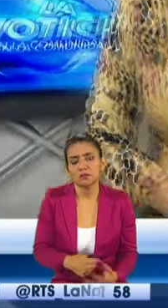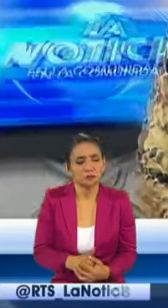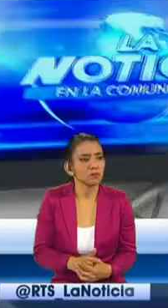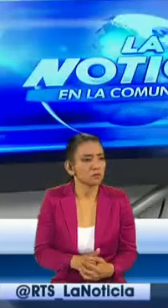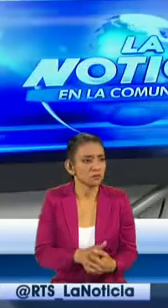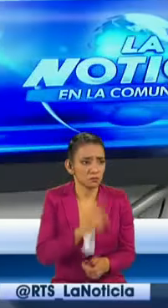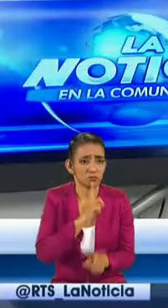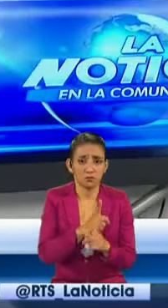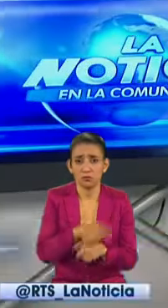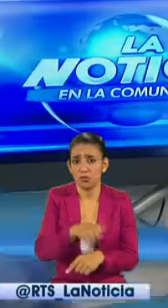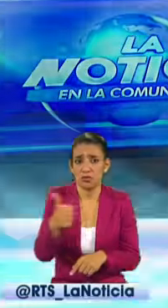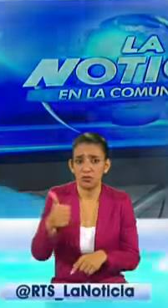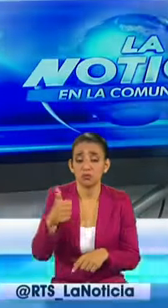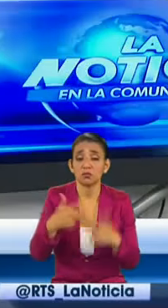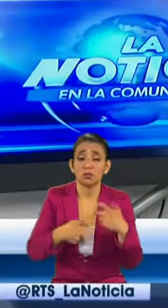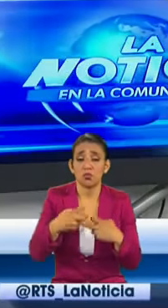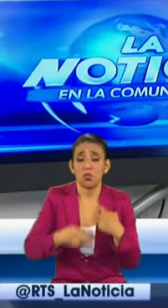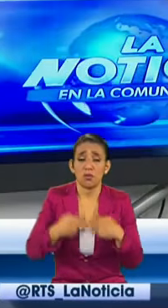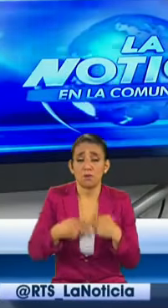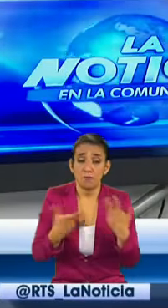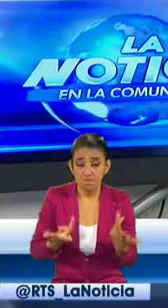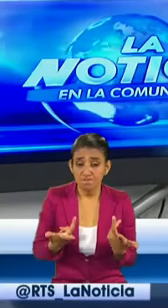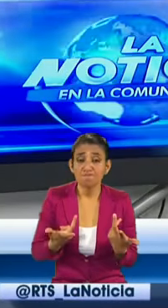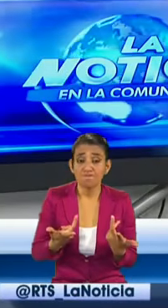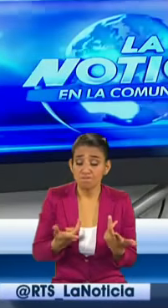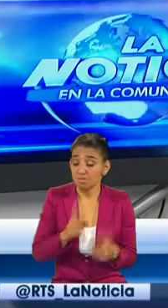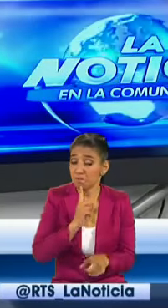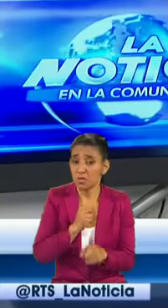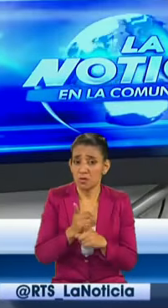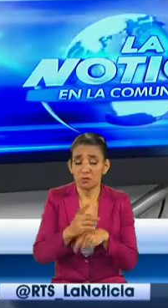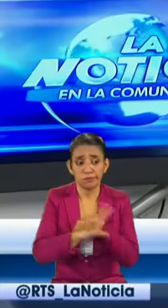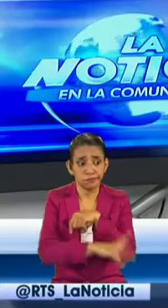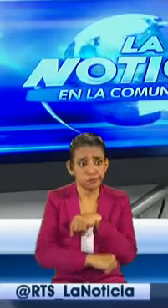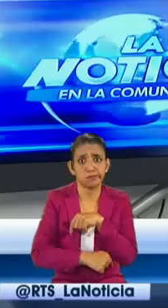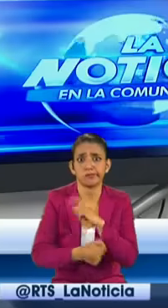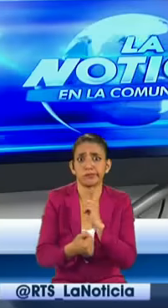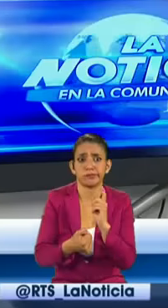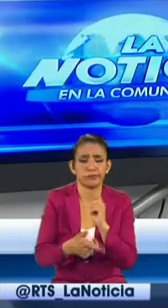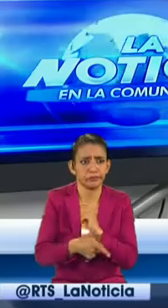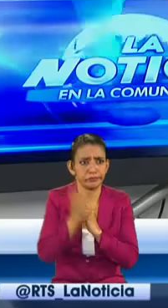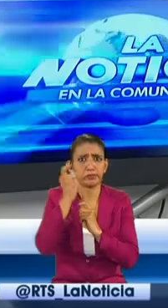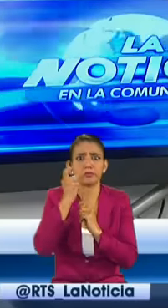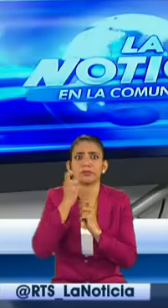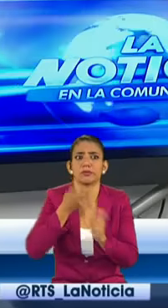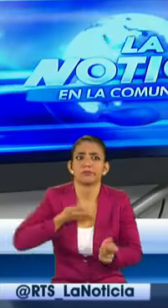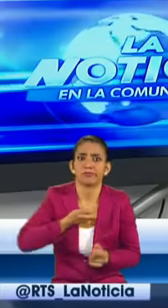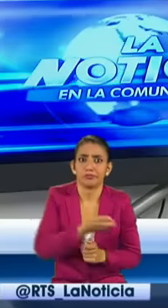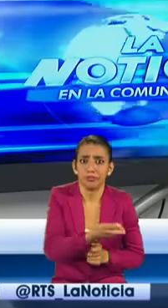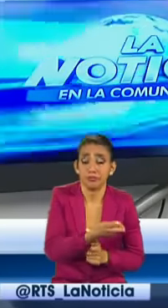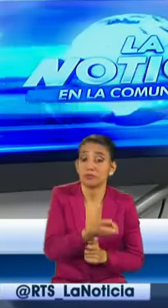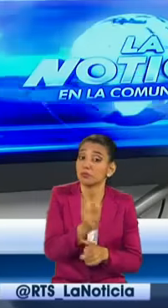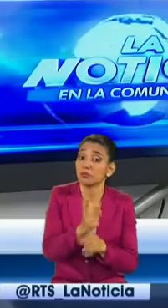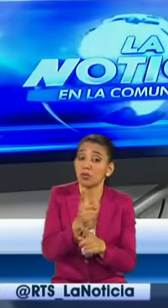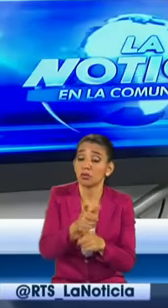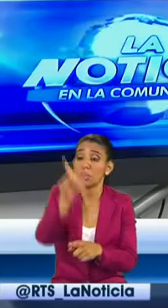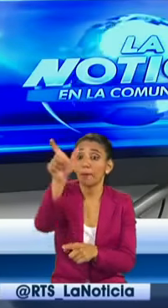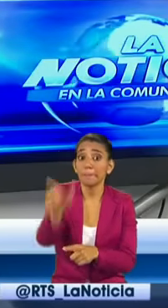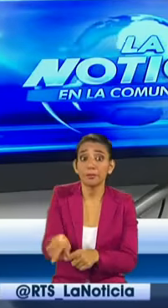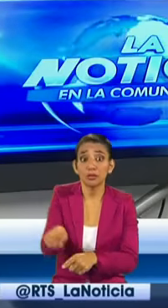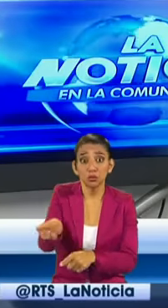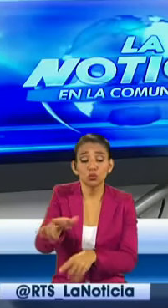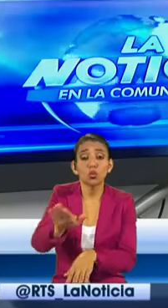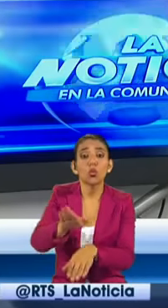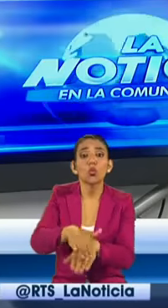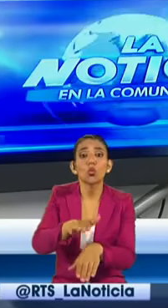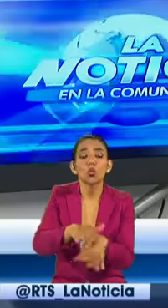Otro de los problemas serios también es el tema de la violencia, la delincuencia, la agresividad. Así, la policía detuvo al presunto autor del